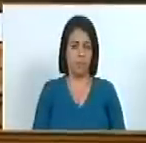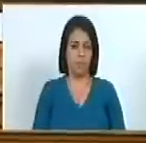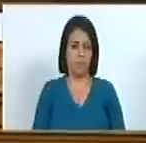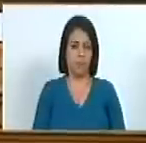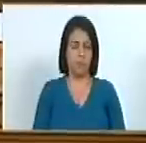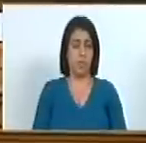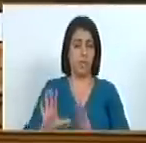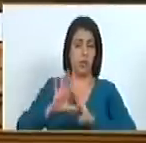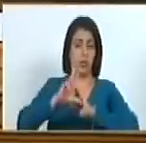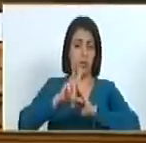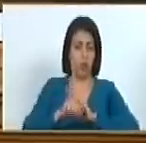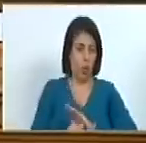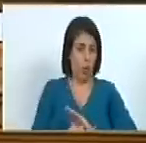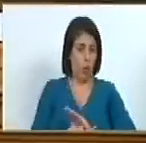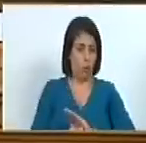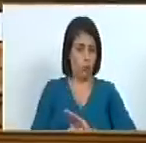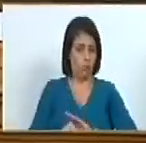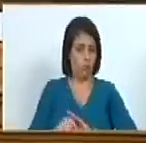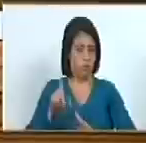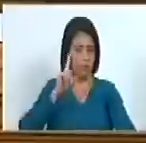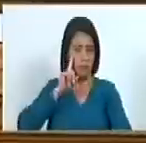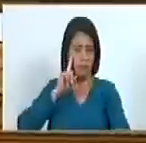del robo descarado